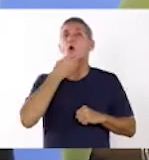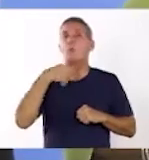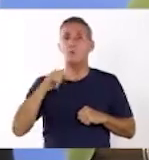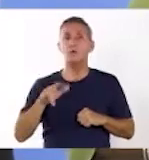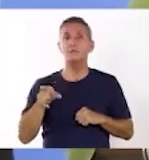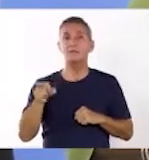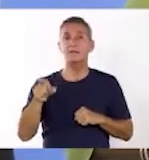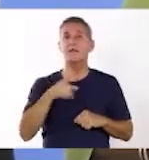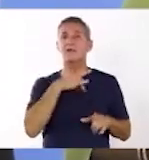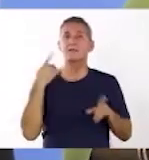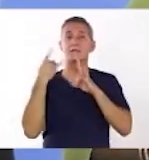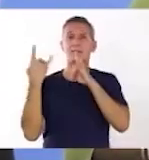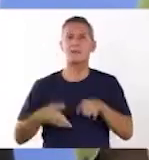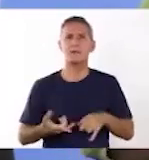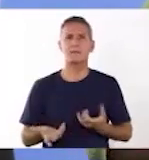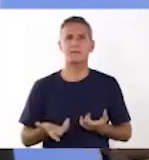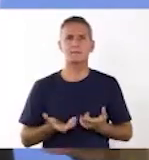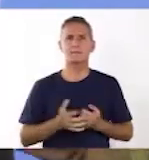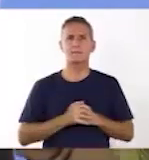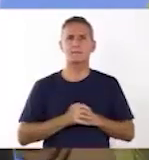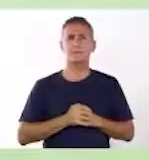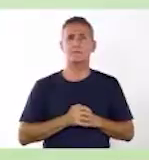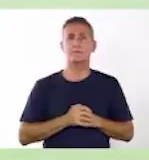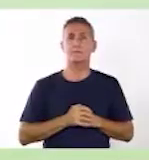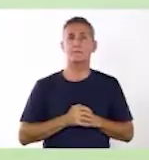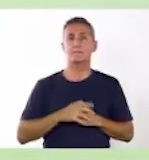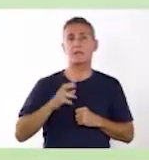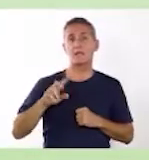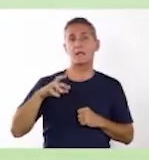ser. ¿Y qué él le dice?